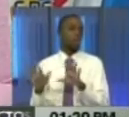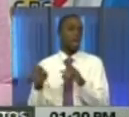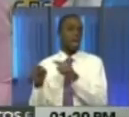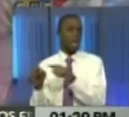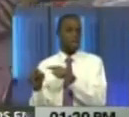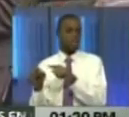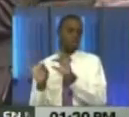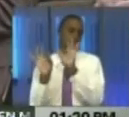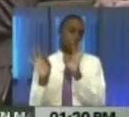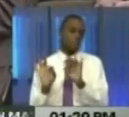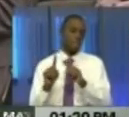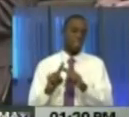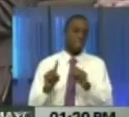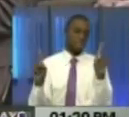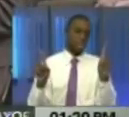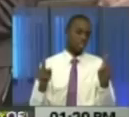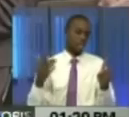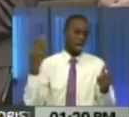distinta.